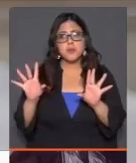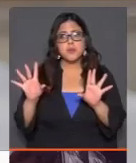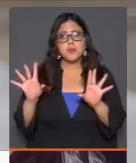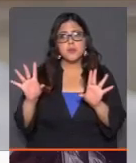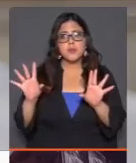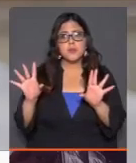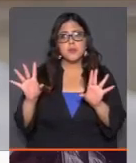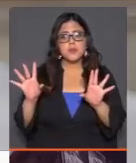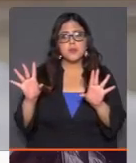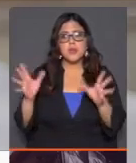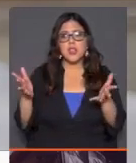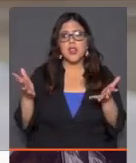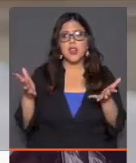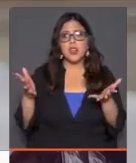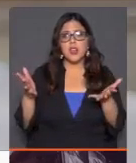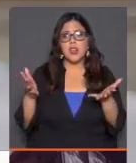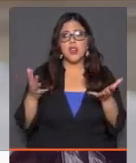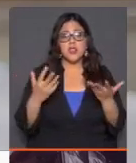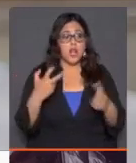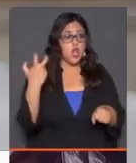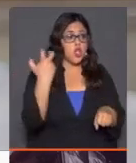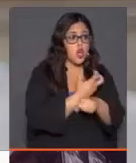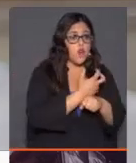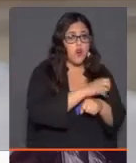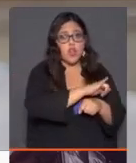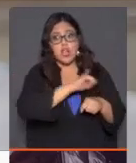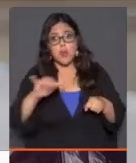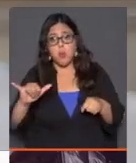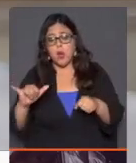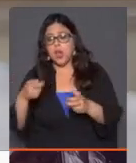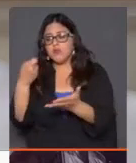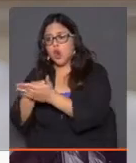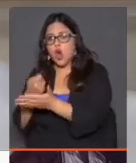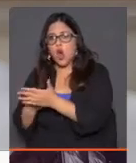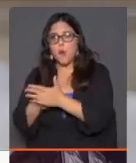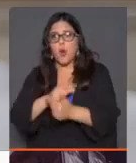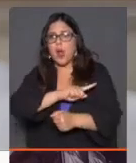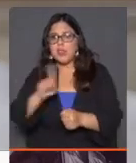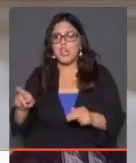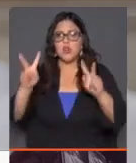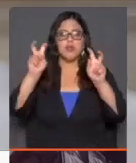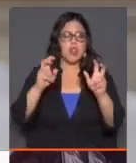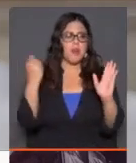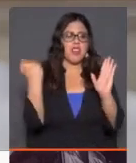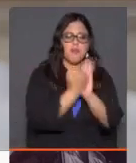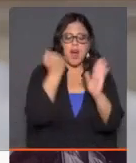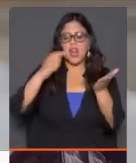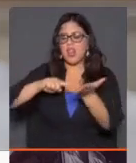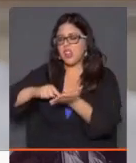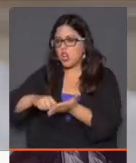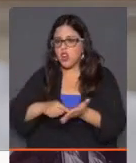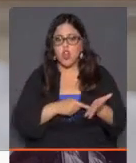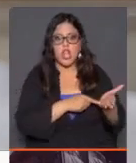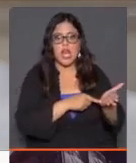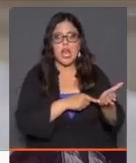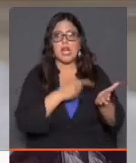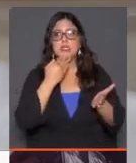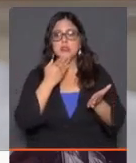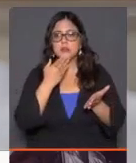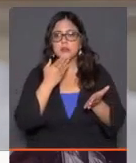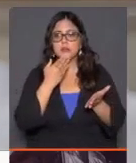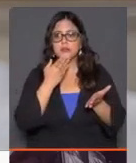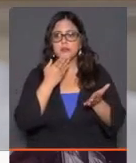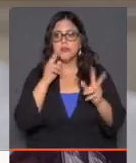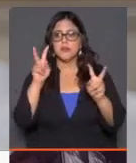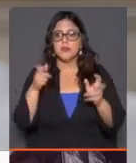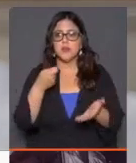delito. Bastantes cosas de marca, tecnología, y también se relaciona con la compra